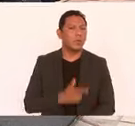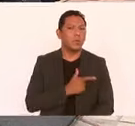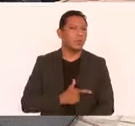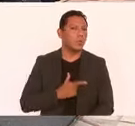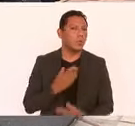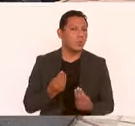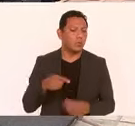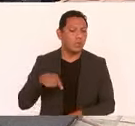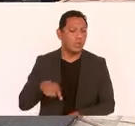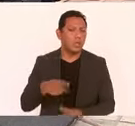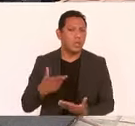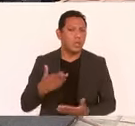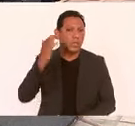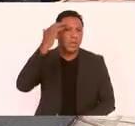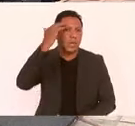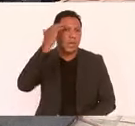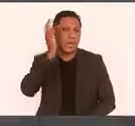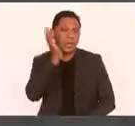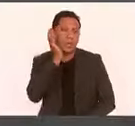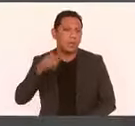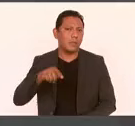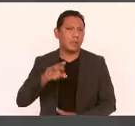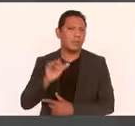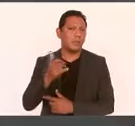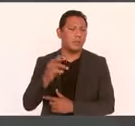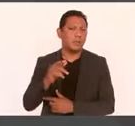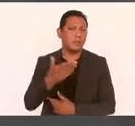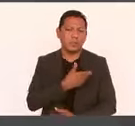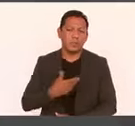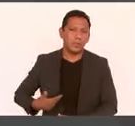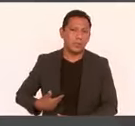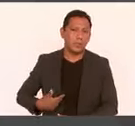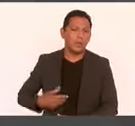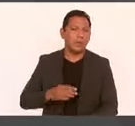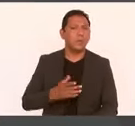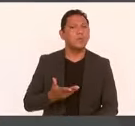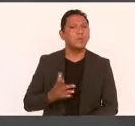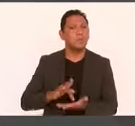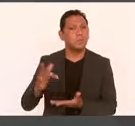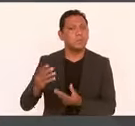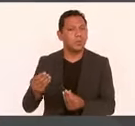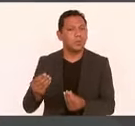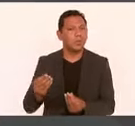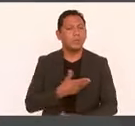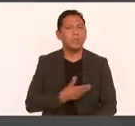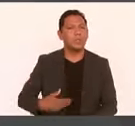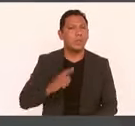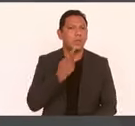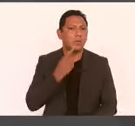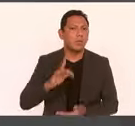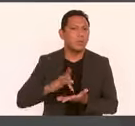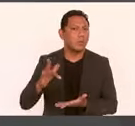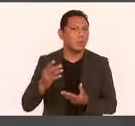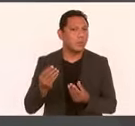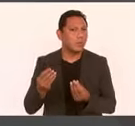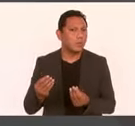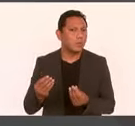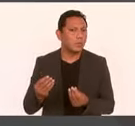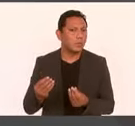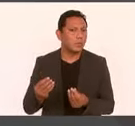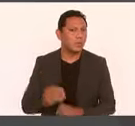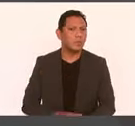San Cristóbal de las Casas. Muchas gracias, presidenta municipal. Presidente de México, Andrés Manuel López Obrador, gobernador de